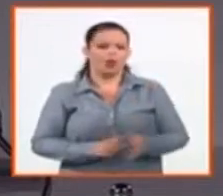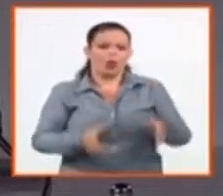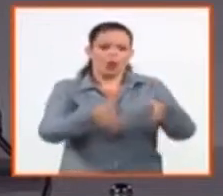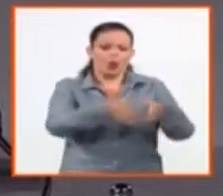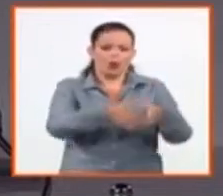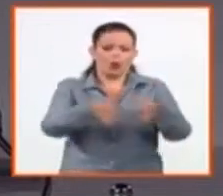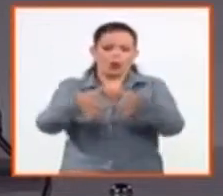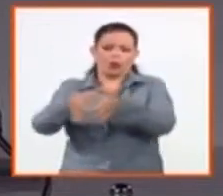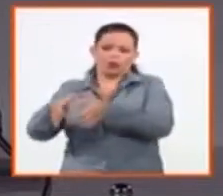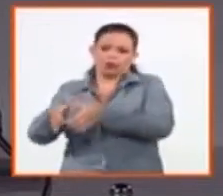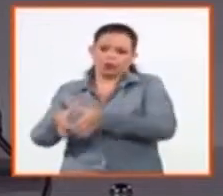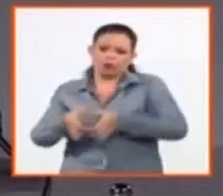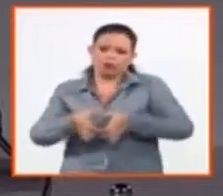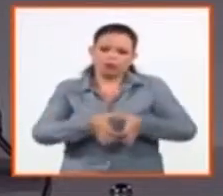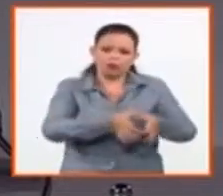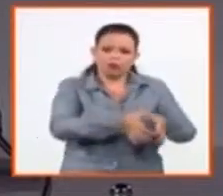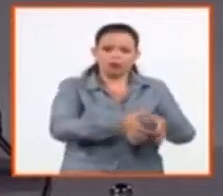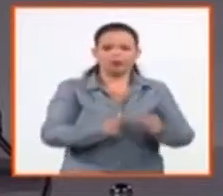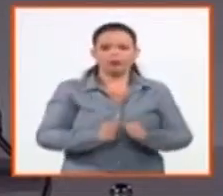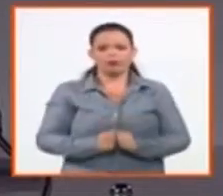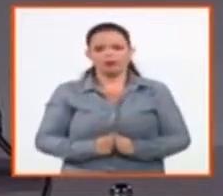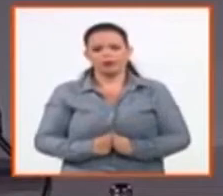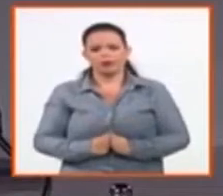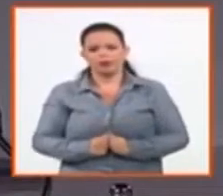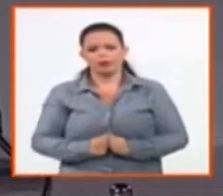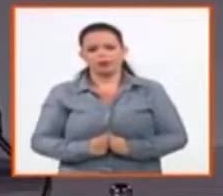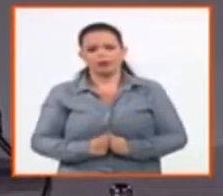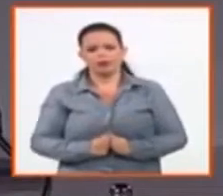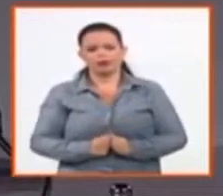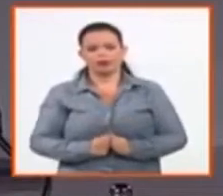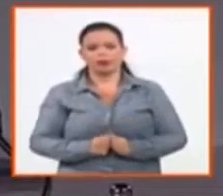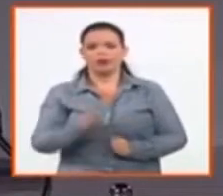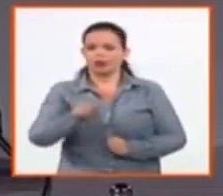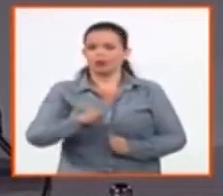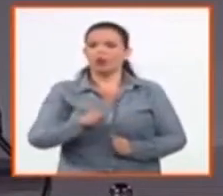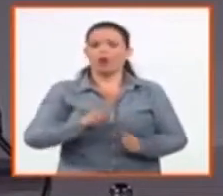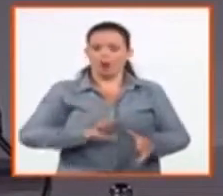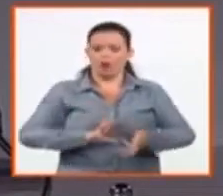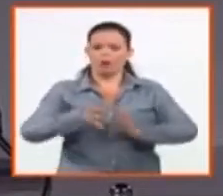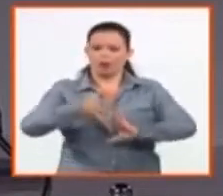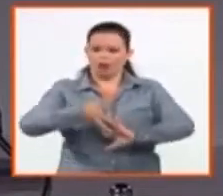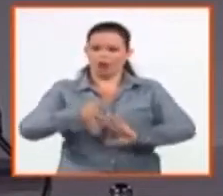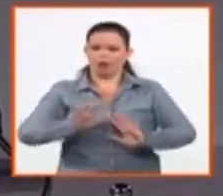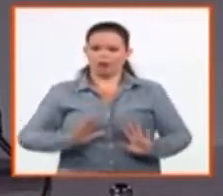parte de la población. Pero étnicamente es muy complejo. Entonces, por lo tanto, lograr